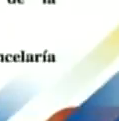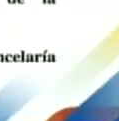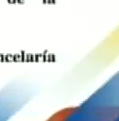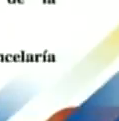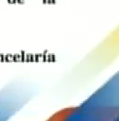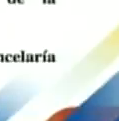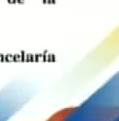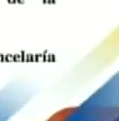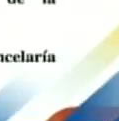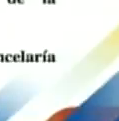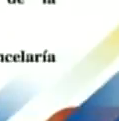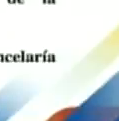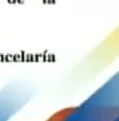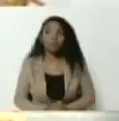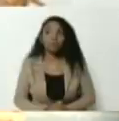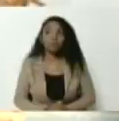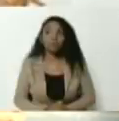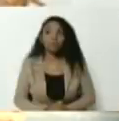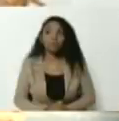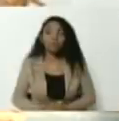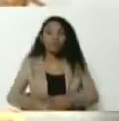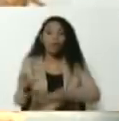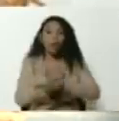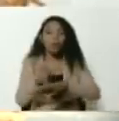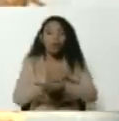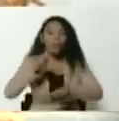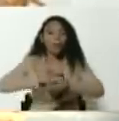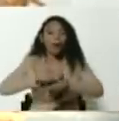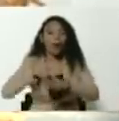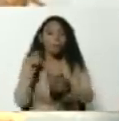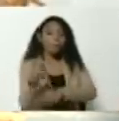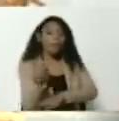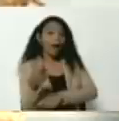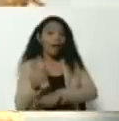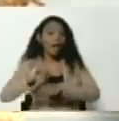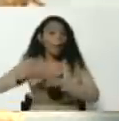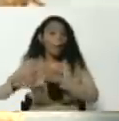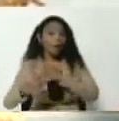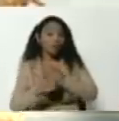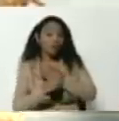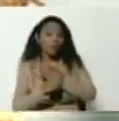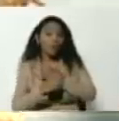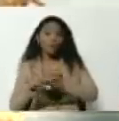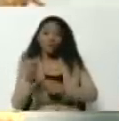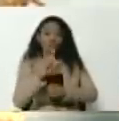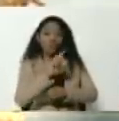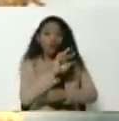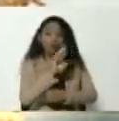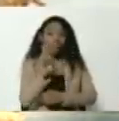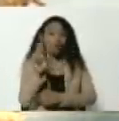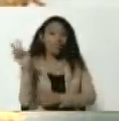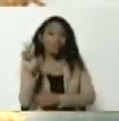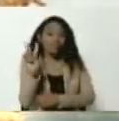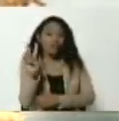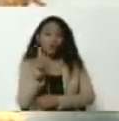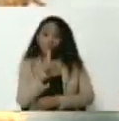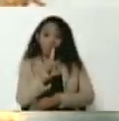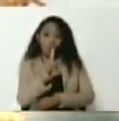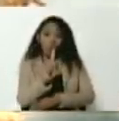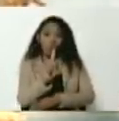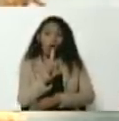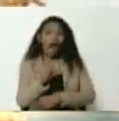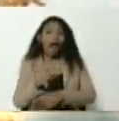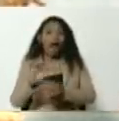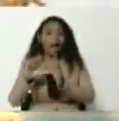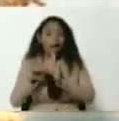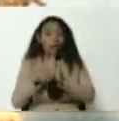Es decir, que el gobierno de Paraguay le pagaría a Juan Guaidó, no a la República de Venezuela, no, al